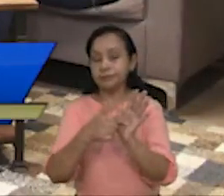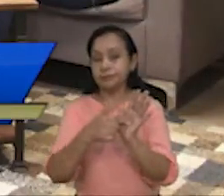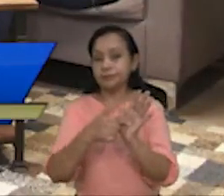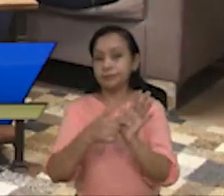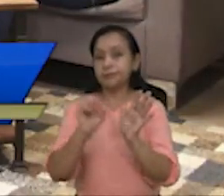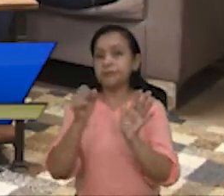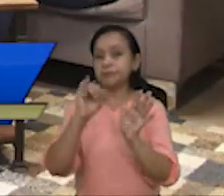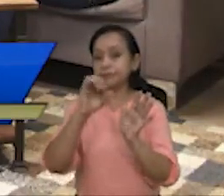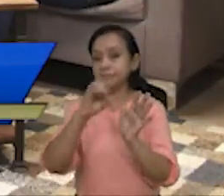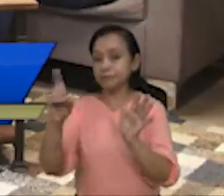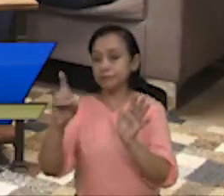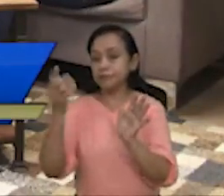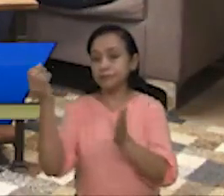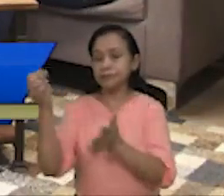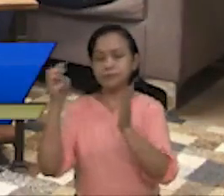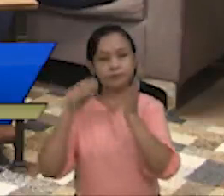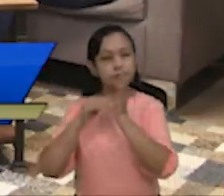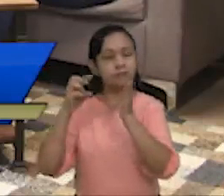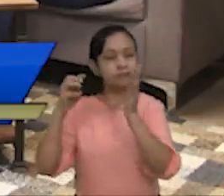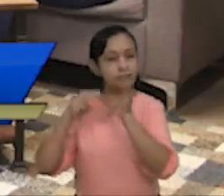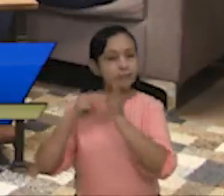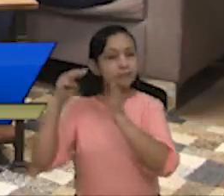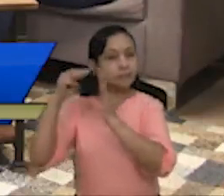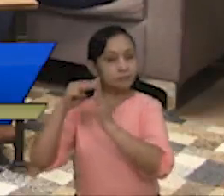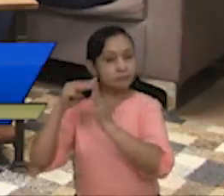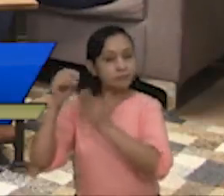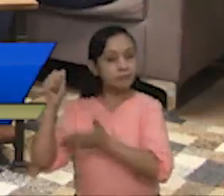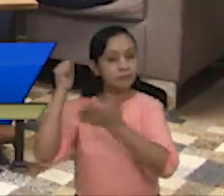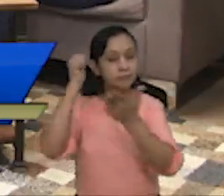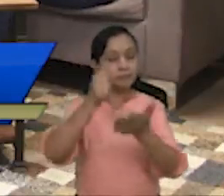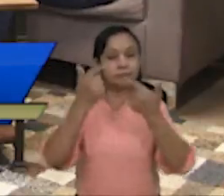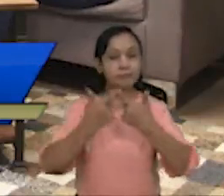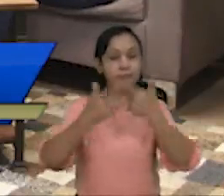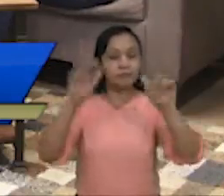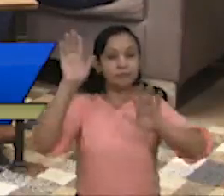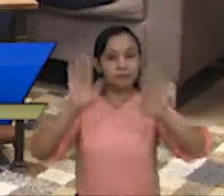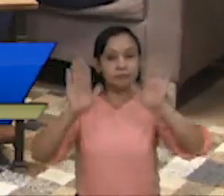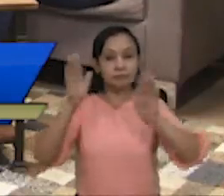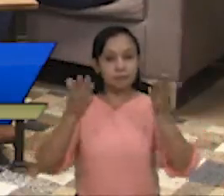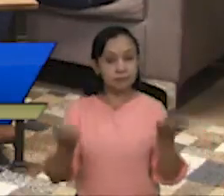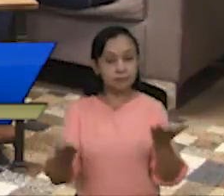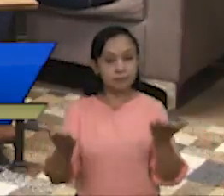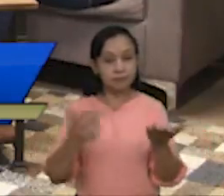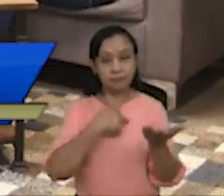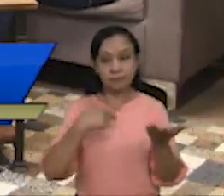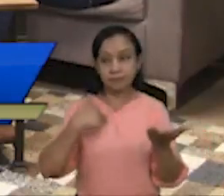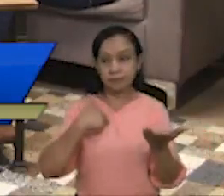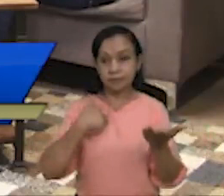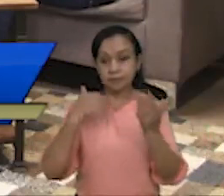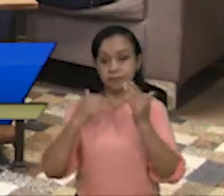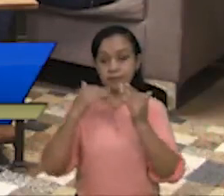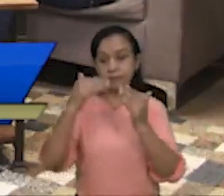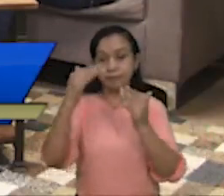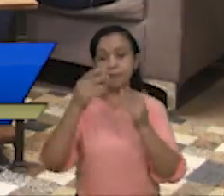que ha destinado tantos millones para la democracia, pero además hay una construcción de categorías en el